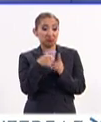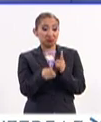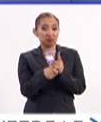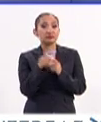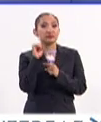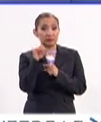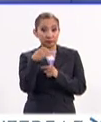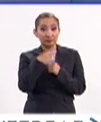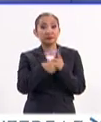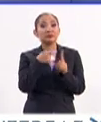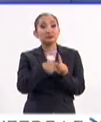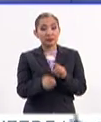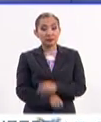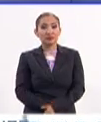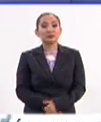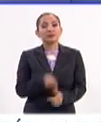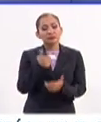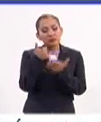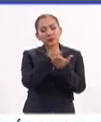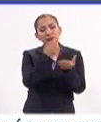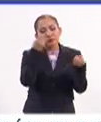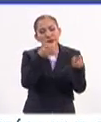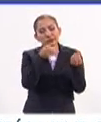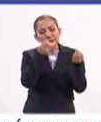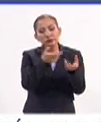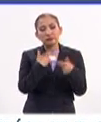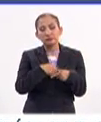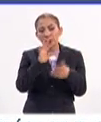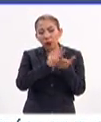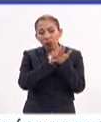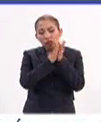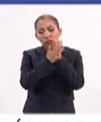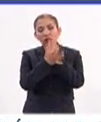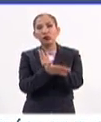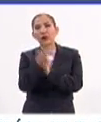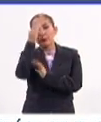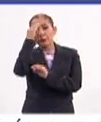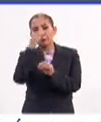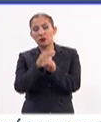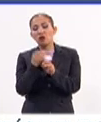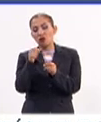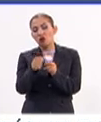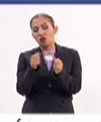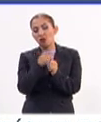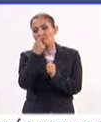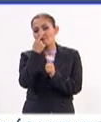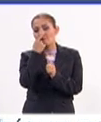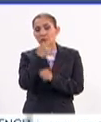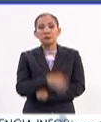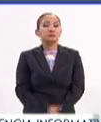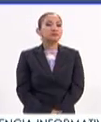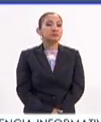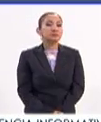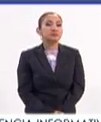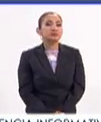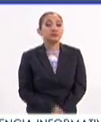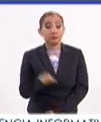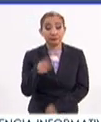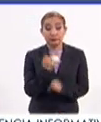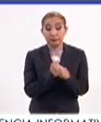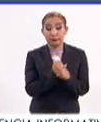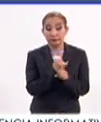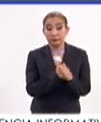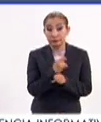Y sí, era el plátano. Entonces ella ayuda a que la gente como que recupere su memoria a través del olfato. Claro. Y esta